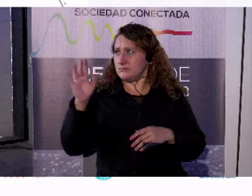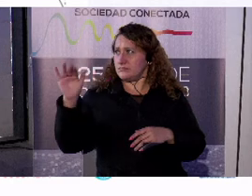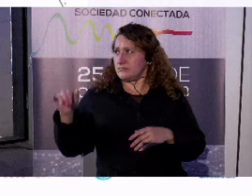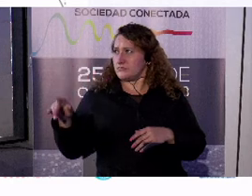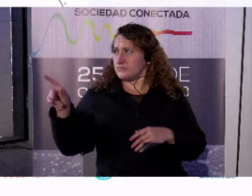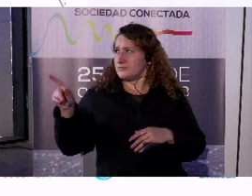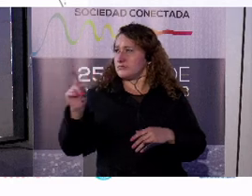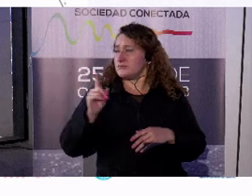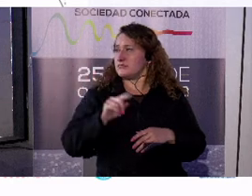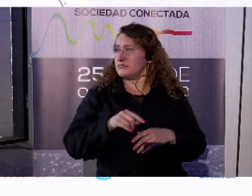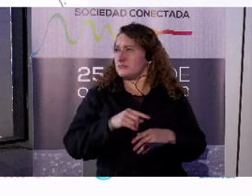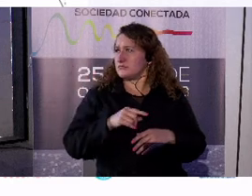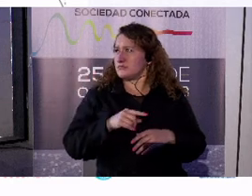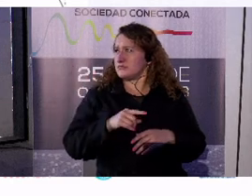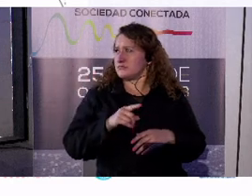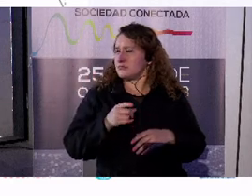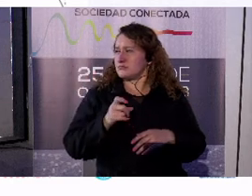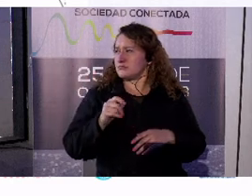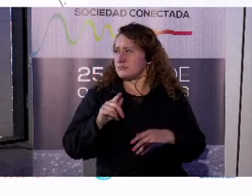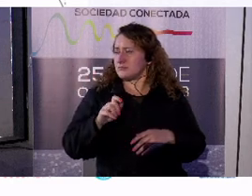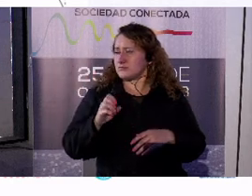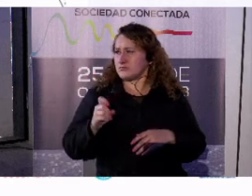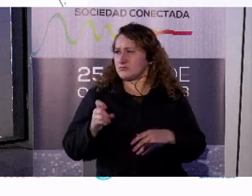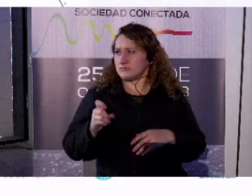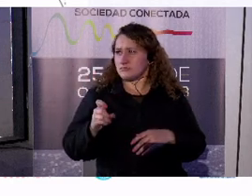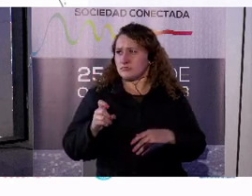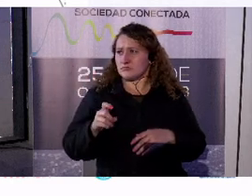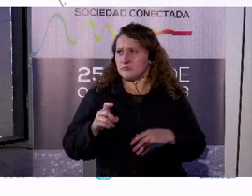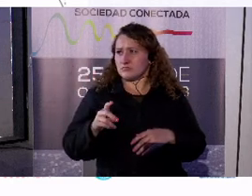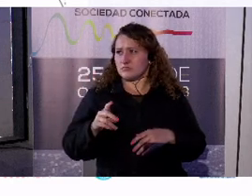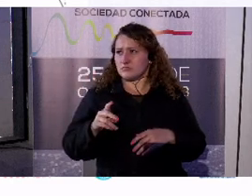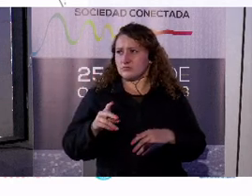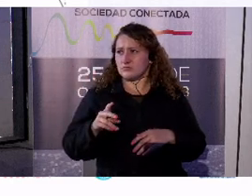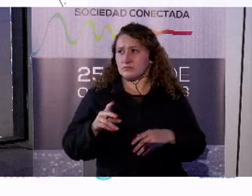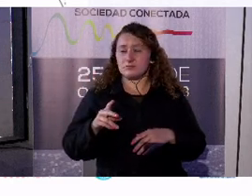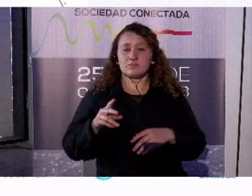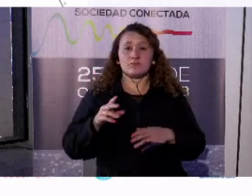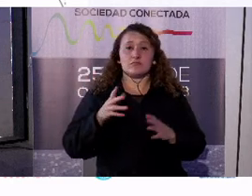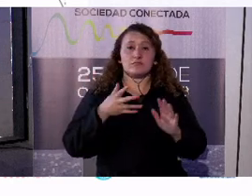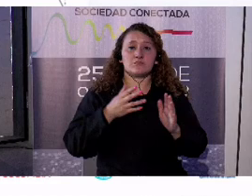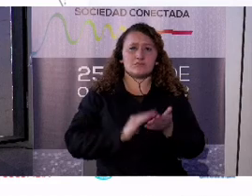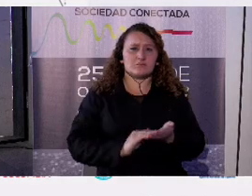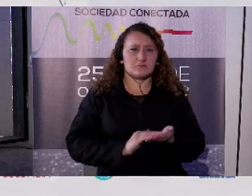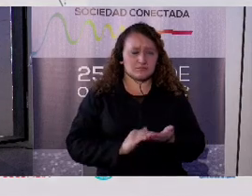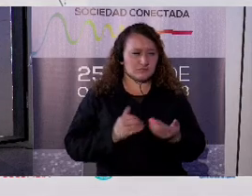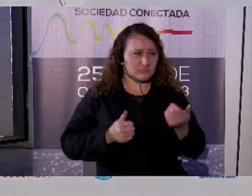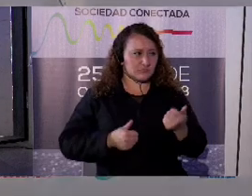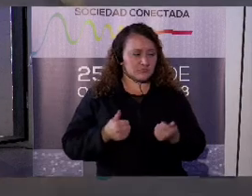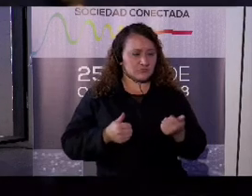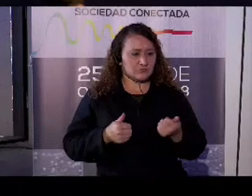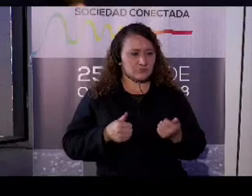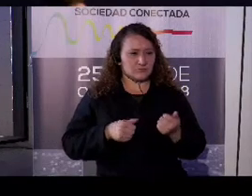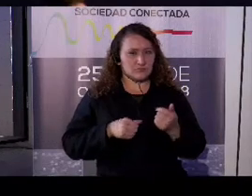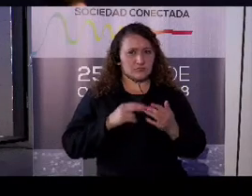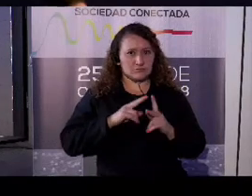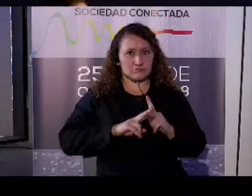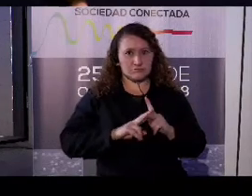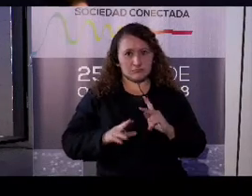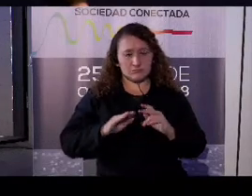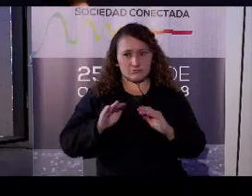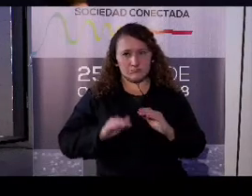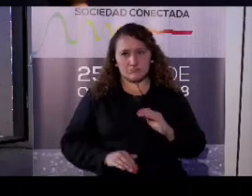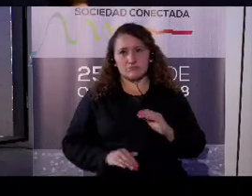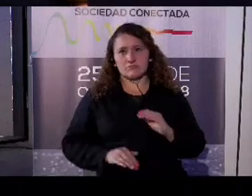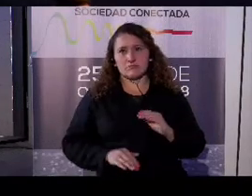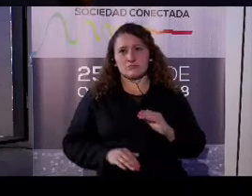pirámide vamos a ver las soluciones que requieren pocos datos y a Baja velocidad poco volumen de